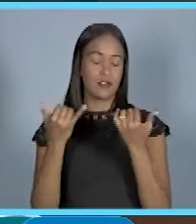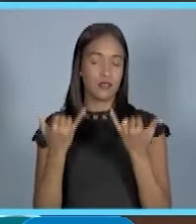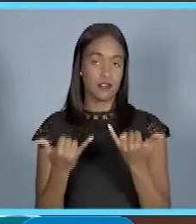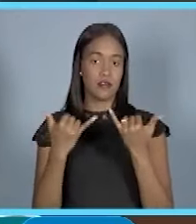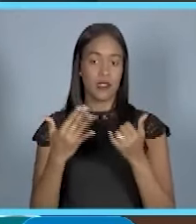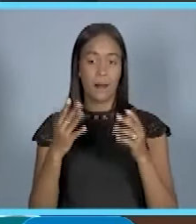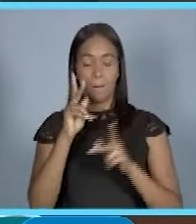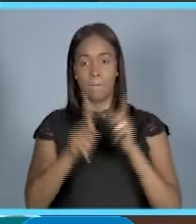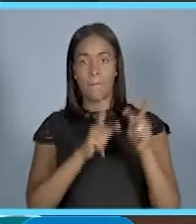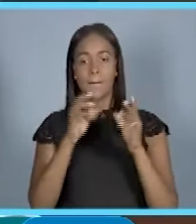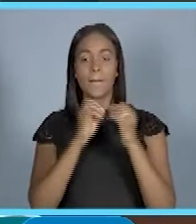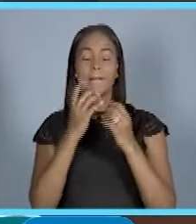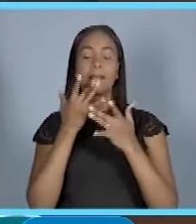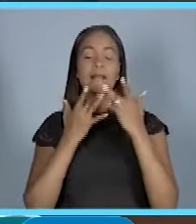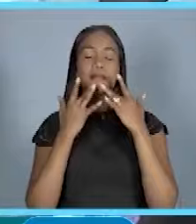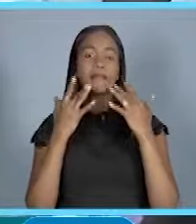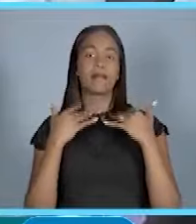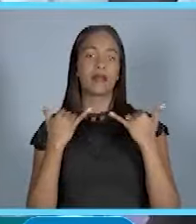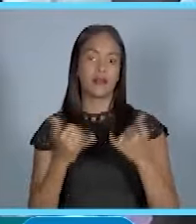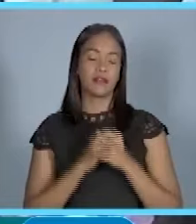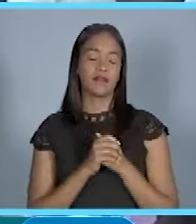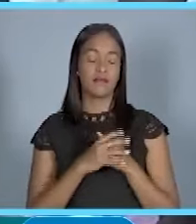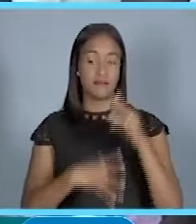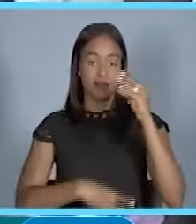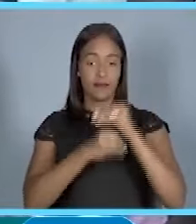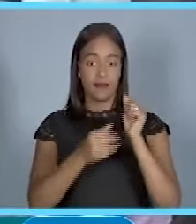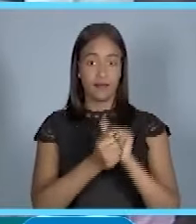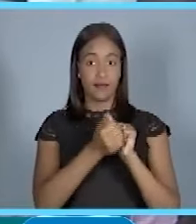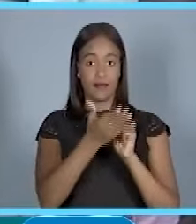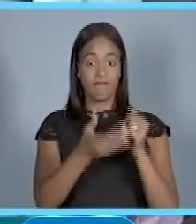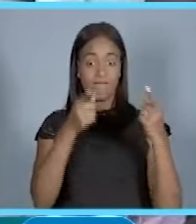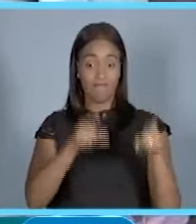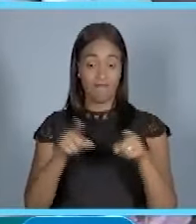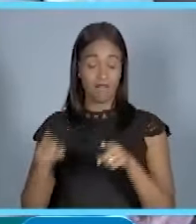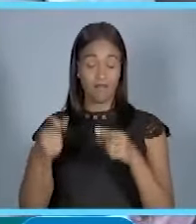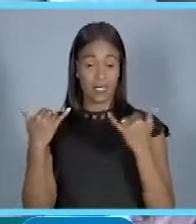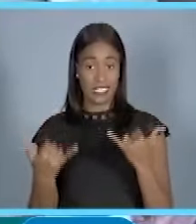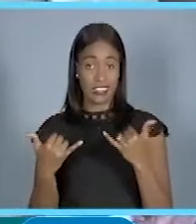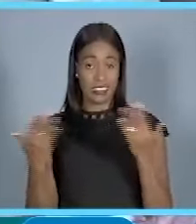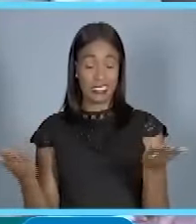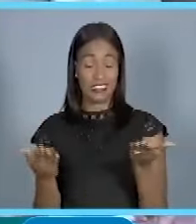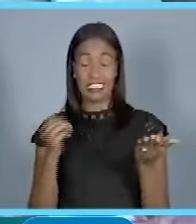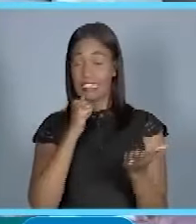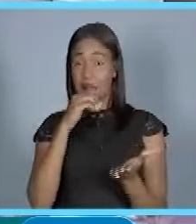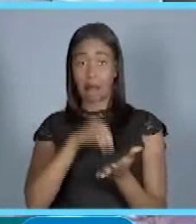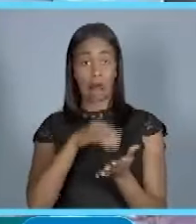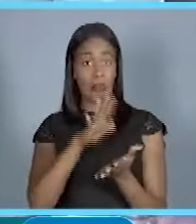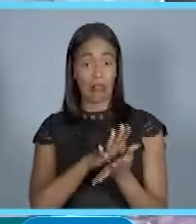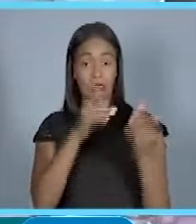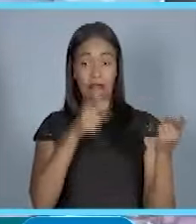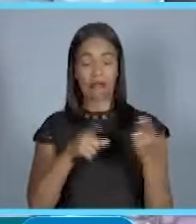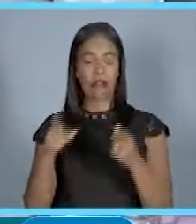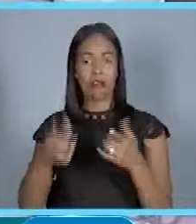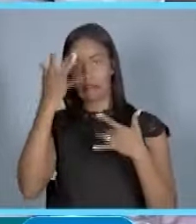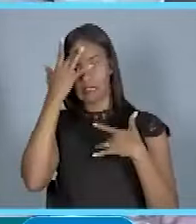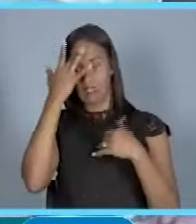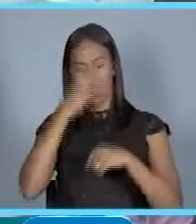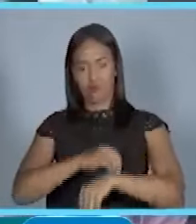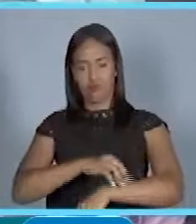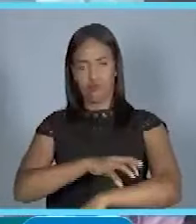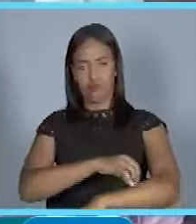de la población más vulnerable. En adición a esto, a pesar de que en estos momentos no se registran casos de viruela símica